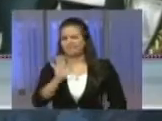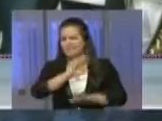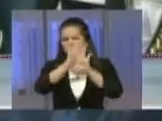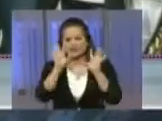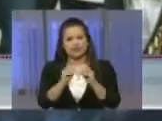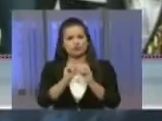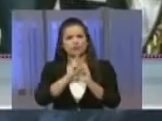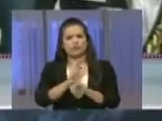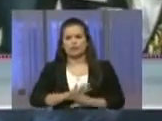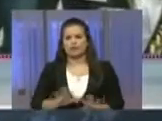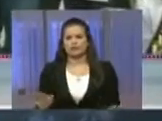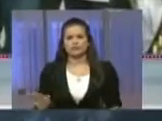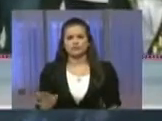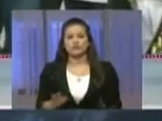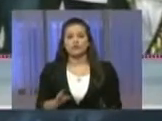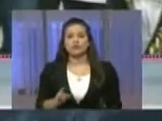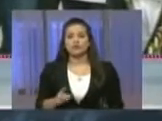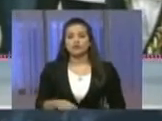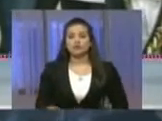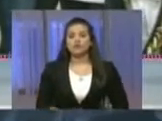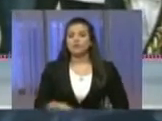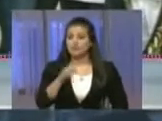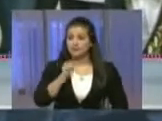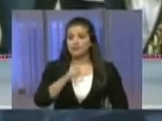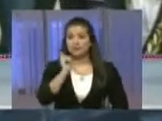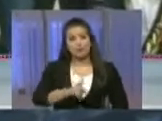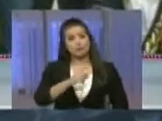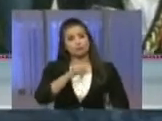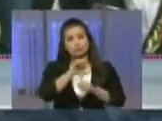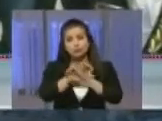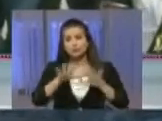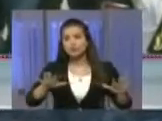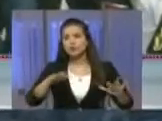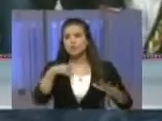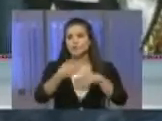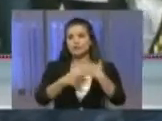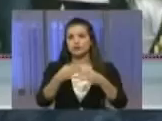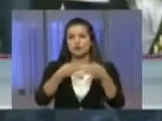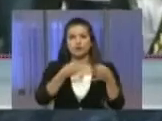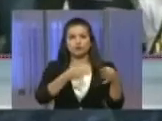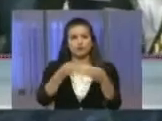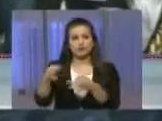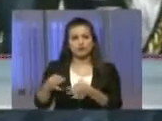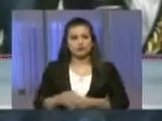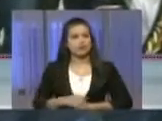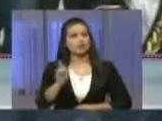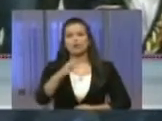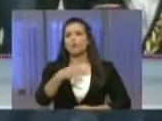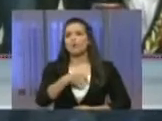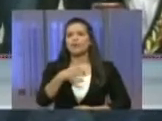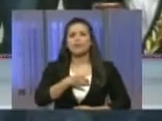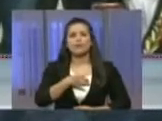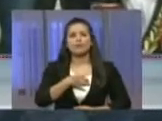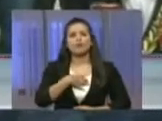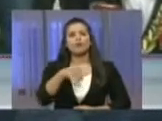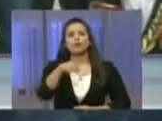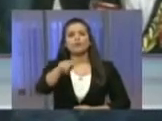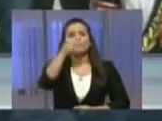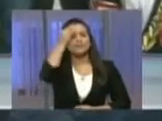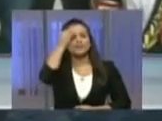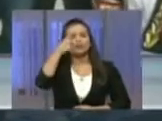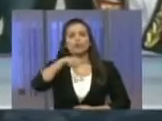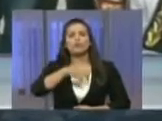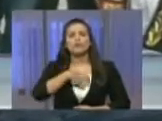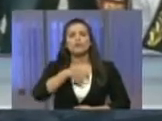está una obra que hay que multiplicar que hay que consolidar no podemos conformarnos compatriotas con lo